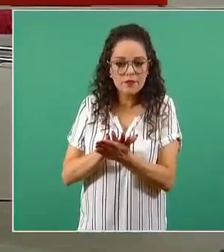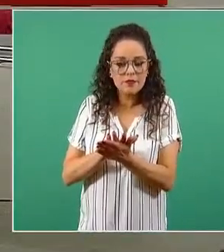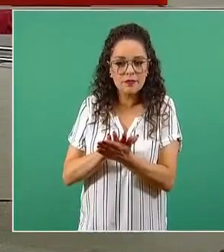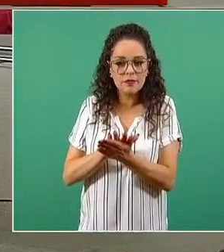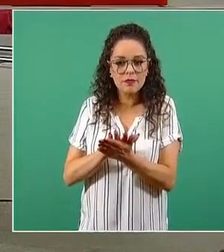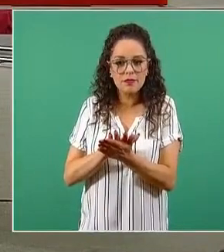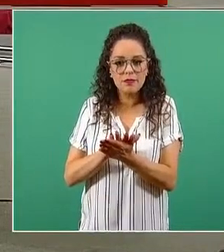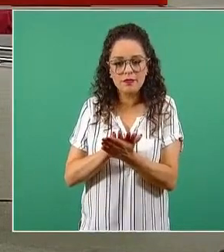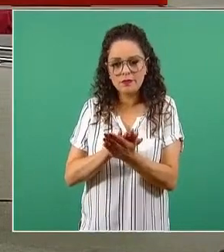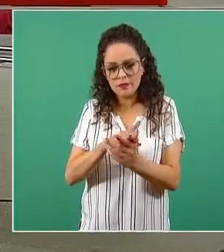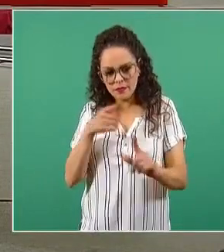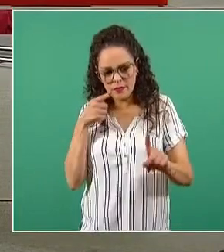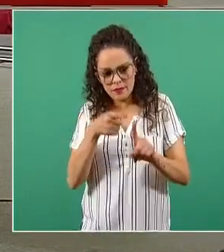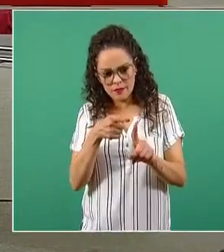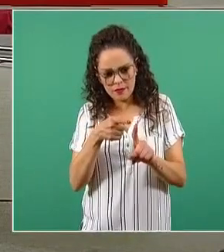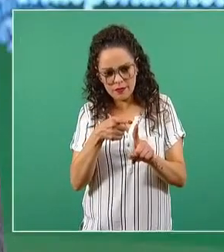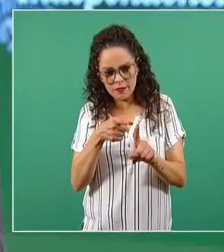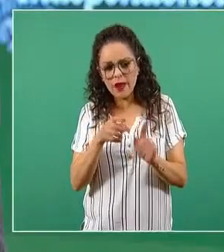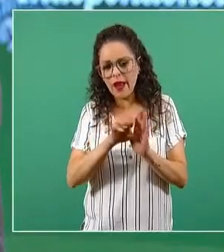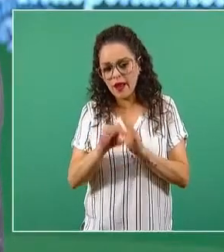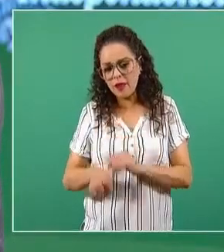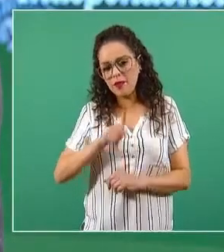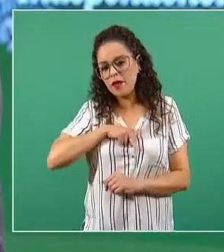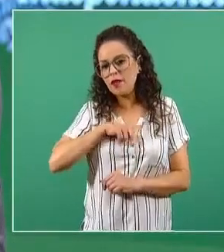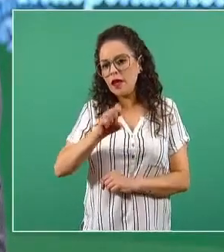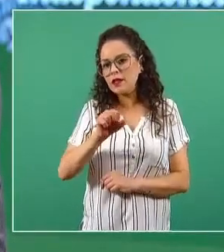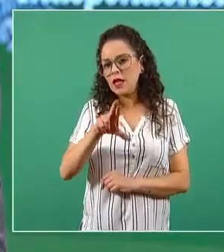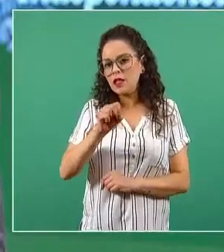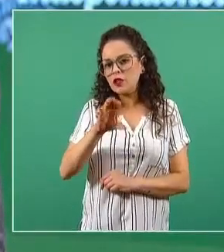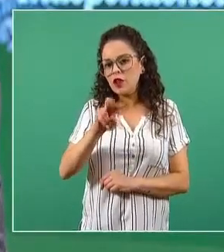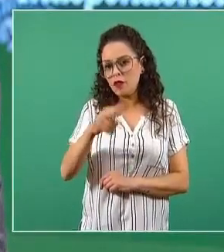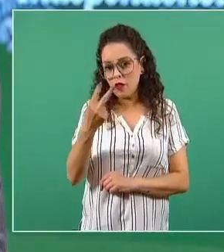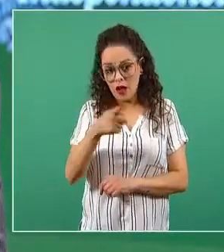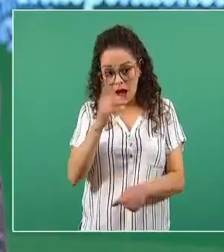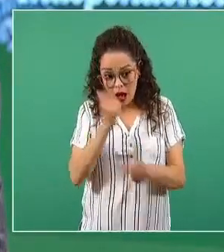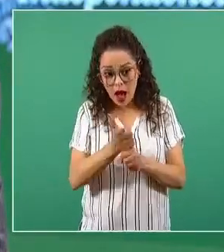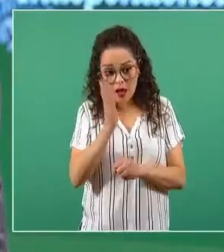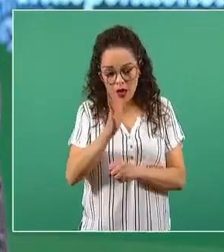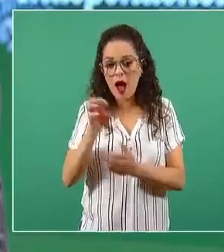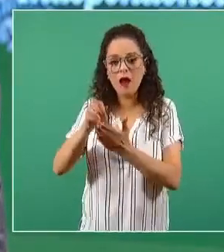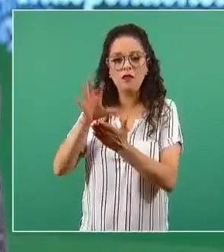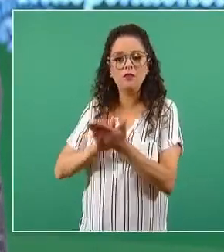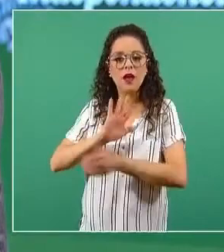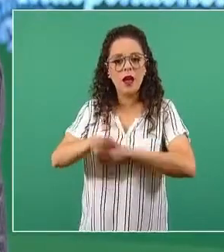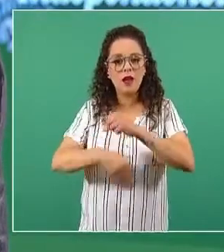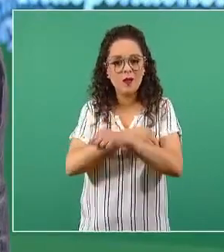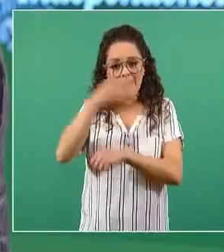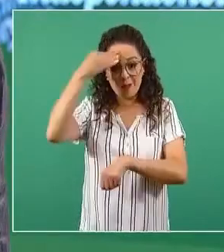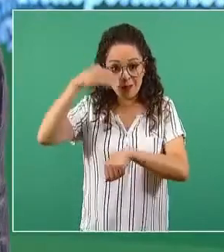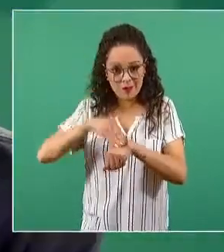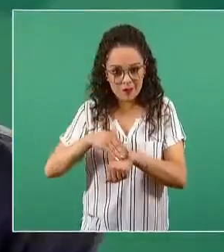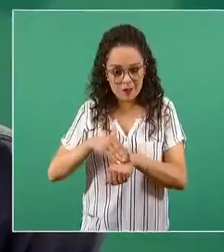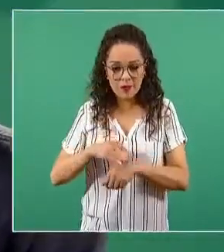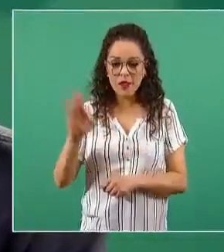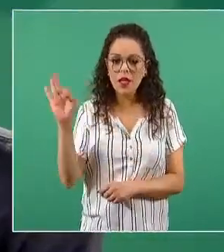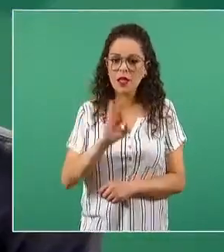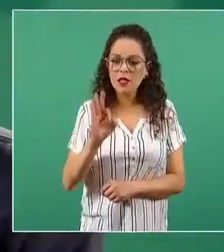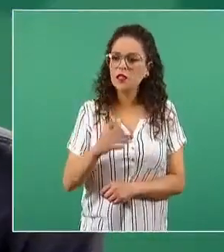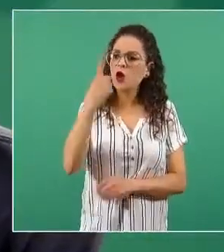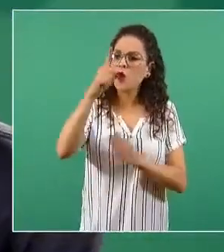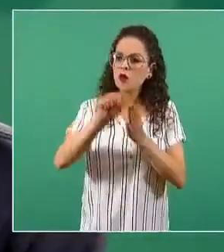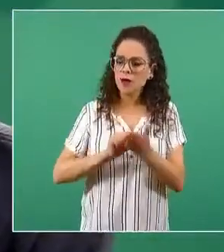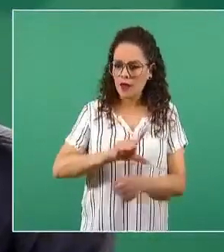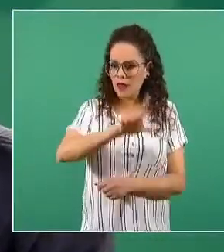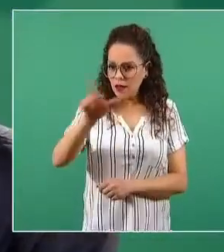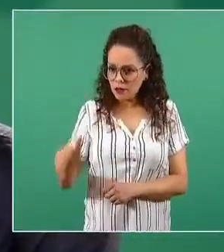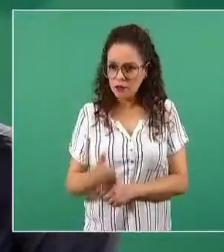del sujeto sospechoso, que en este caso es el virus SARS-CoV-2. Y entonces, si un mes después, 5 meses